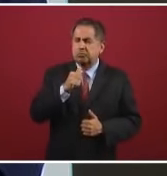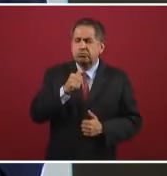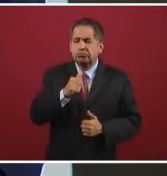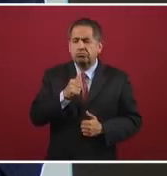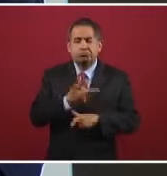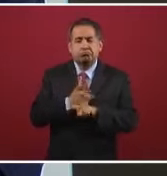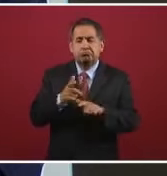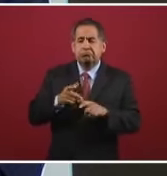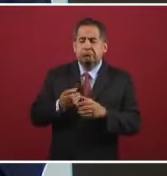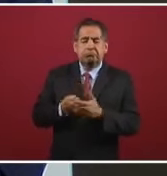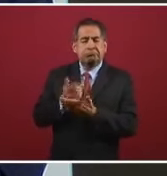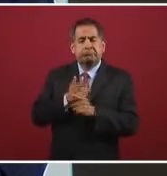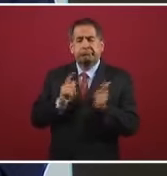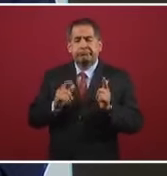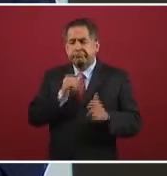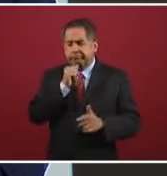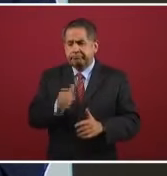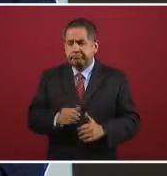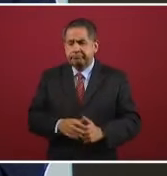salir bajo fianza.